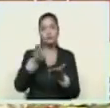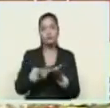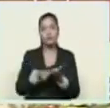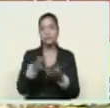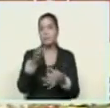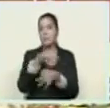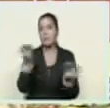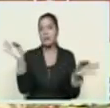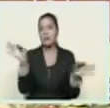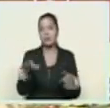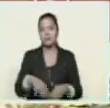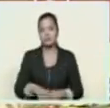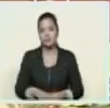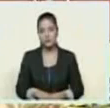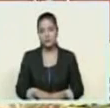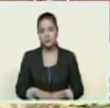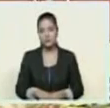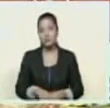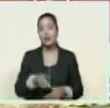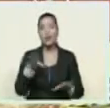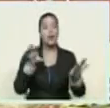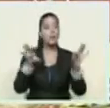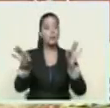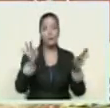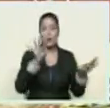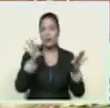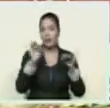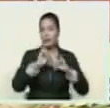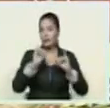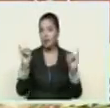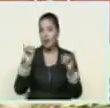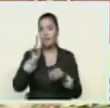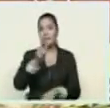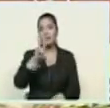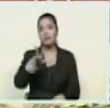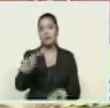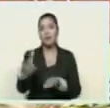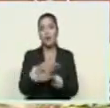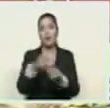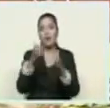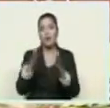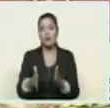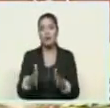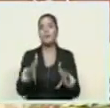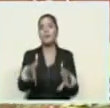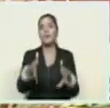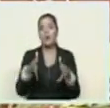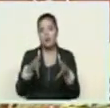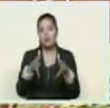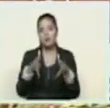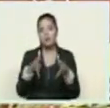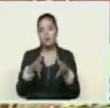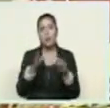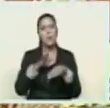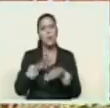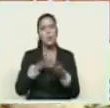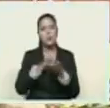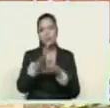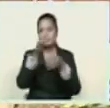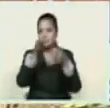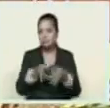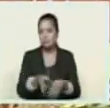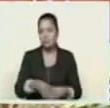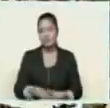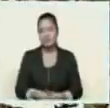exitosamente hemos elegido los 23 gobernadores y hemos casado por la línea del